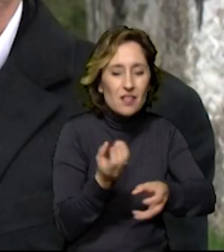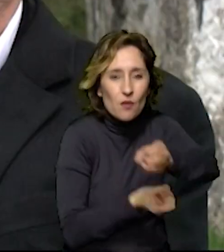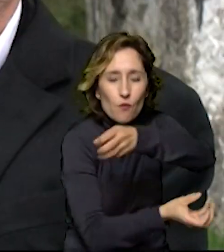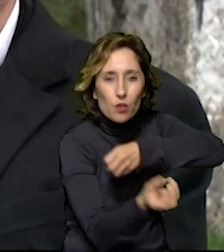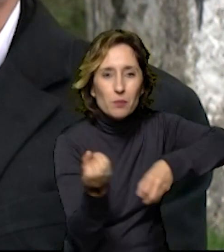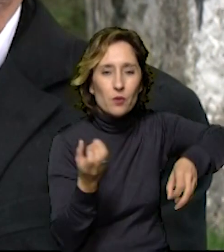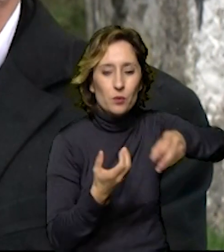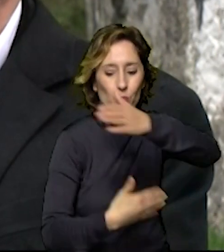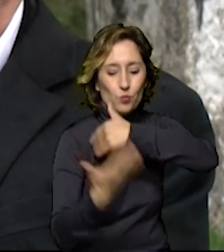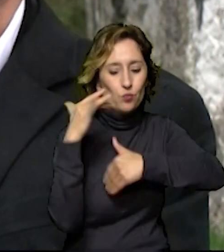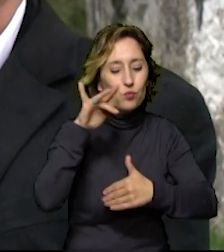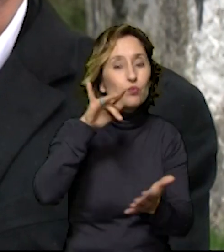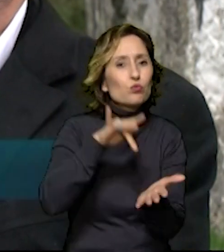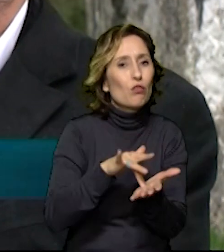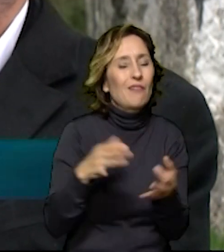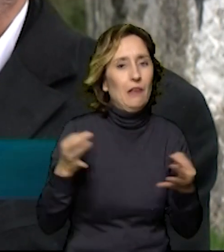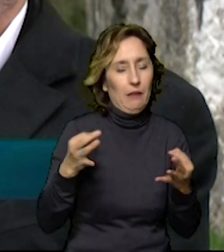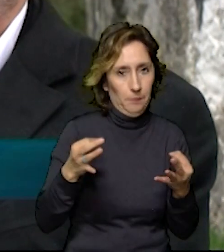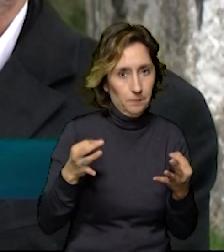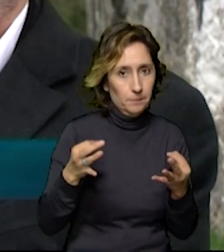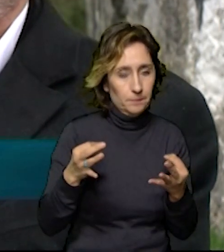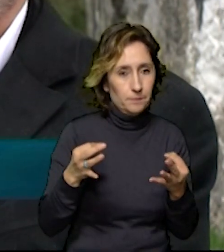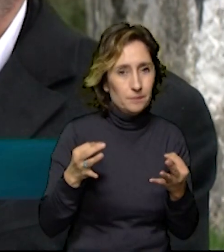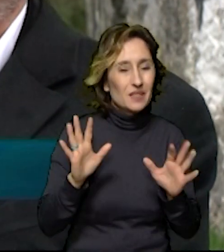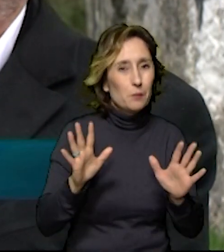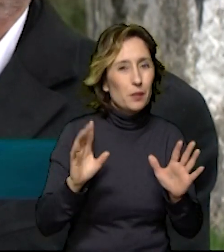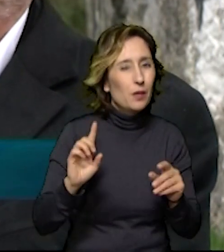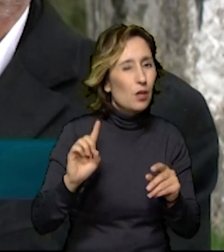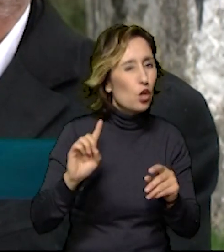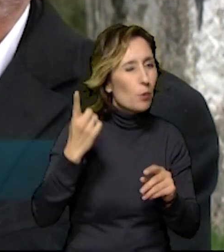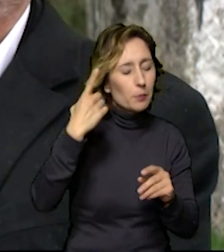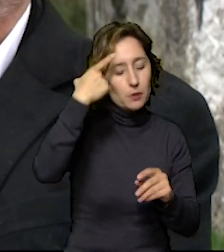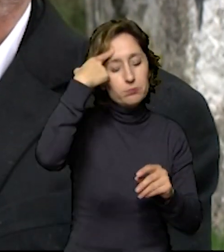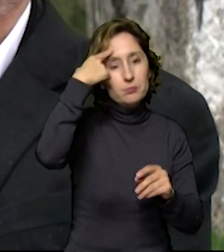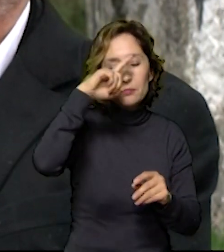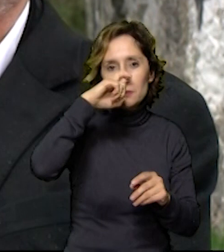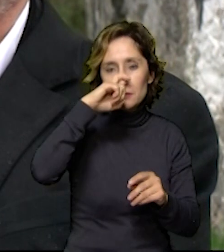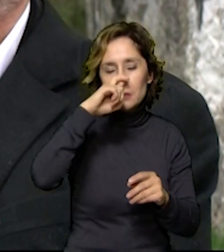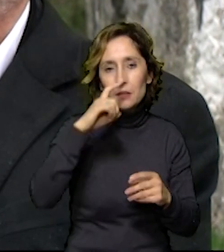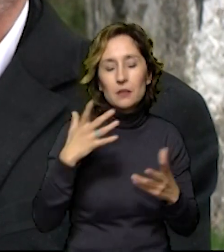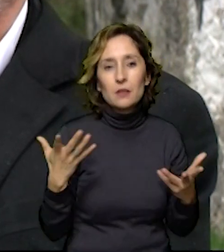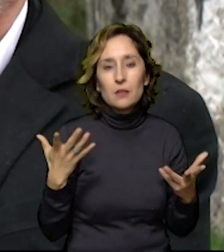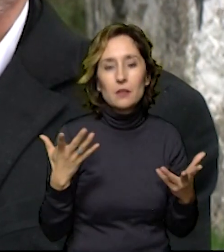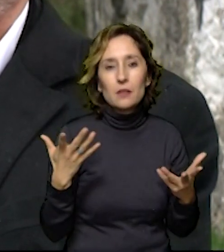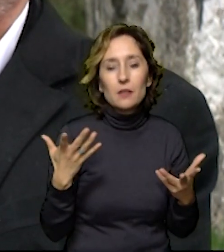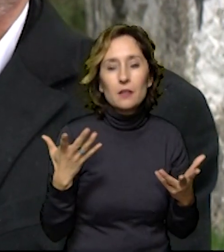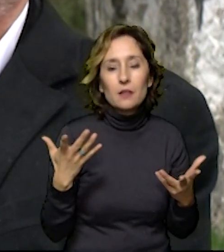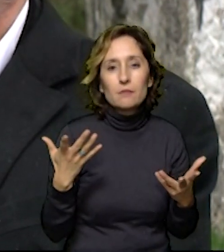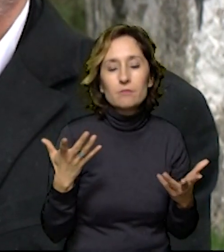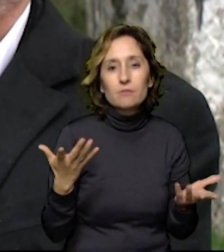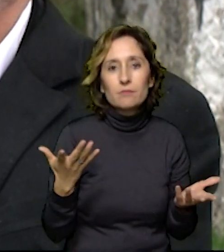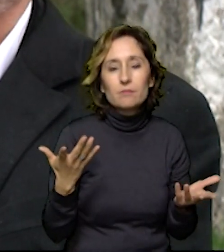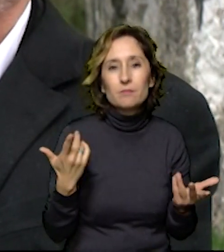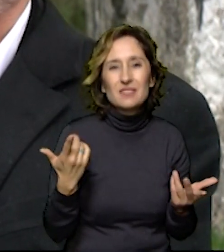información de lo que aquí pasó, ¿no? Pero la primera idea que me viene a la mente es acordarme